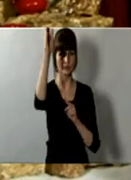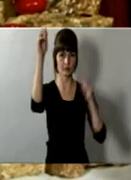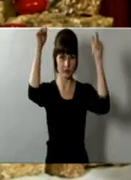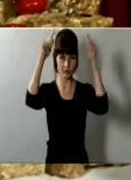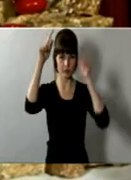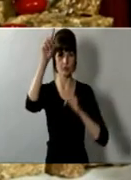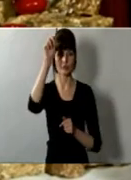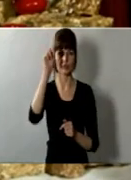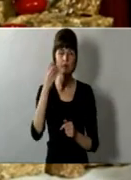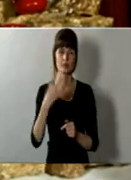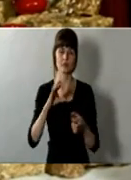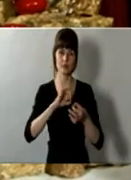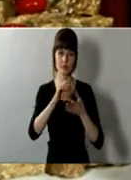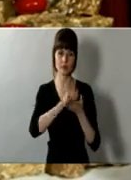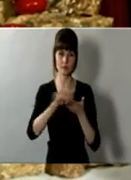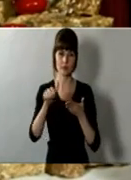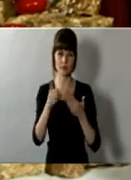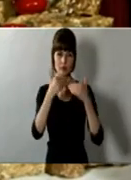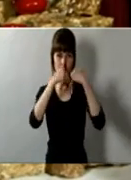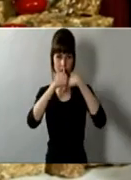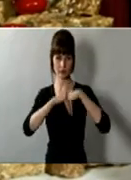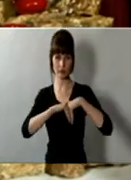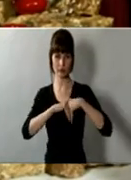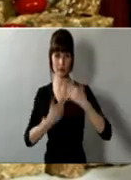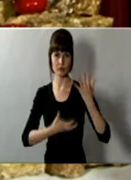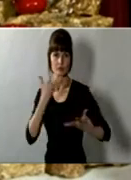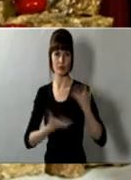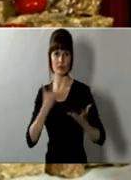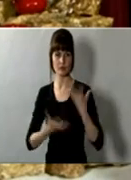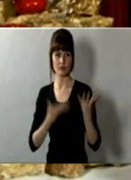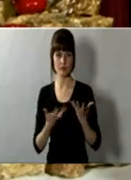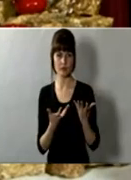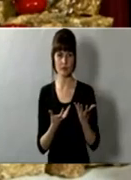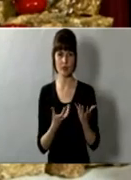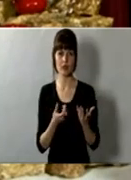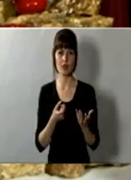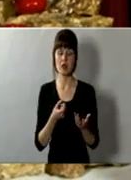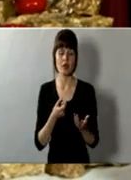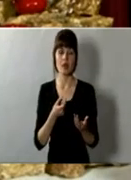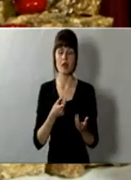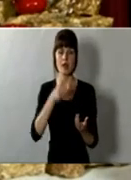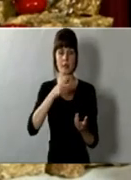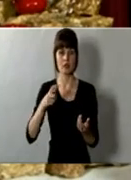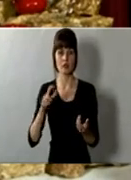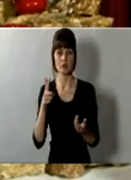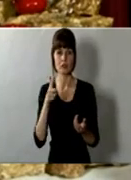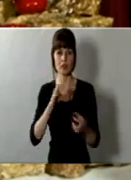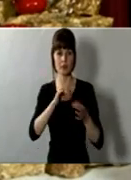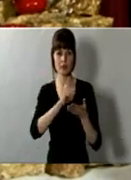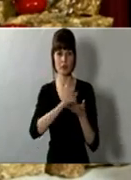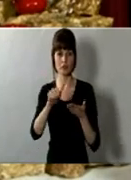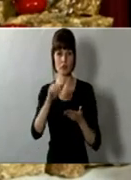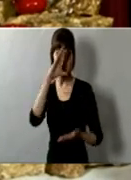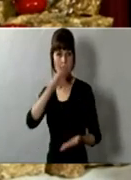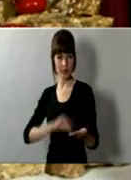Espíritu Se vivifica en el cuerpo Por lo tanto Una persona Que no tiene Espíritu de Dios Está muerta Más una persona Que tiene